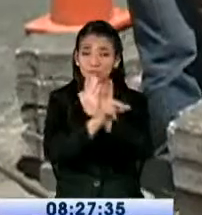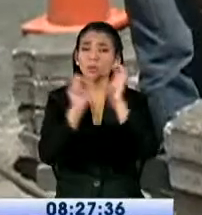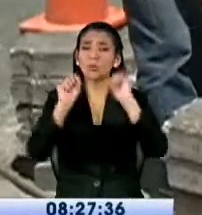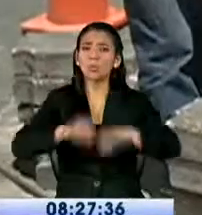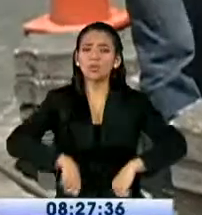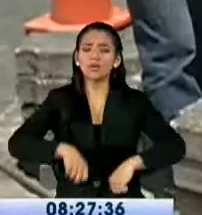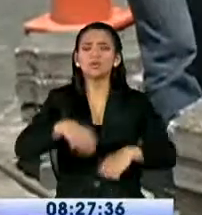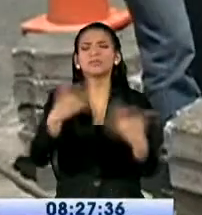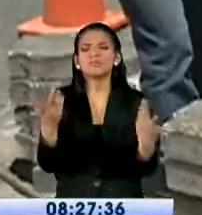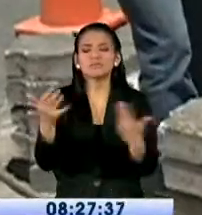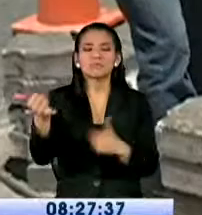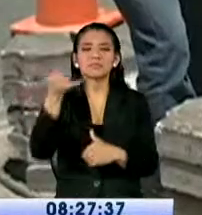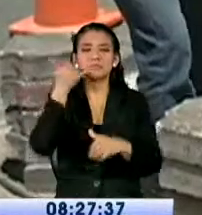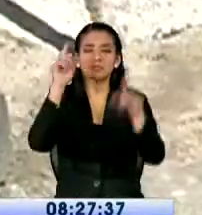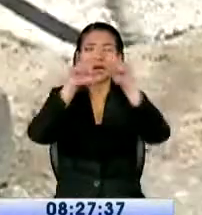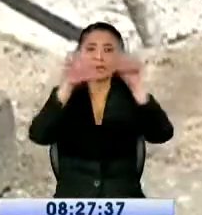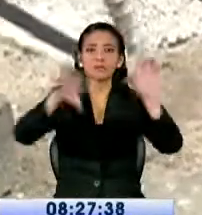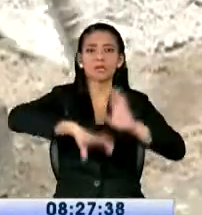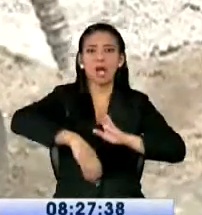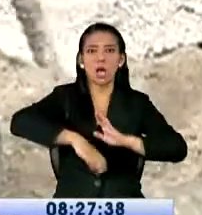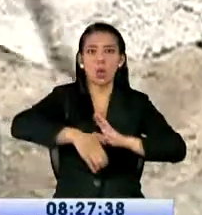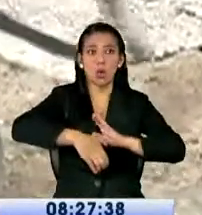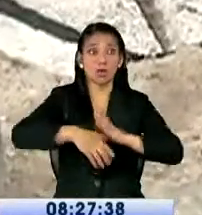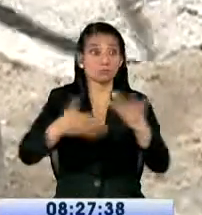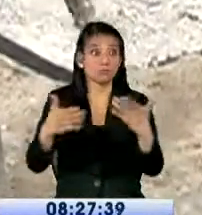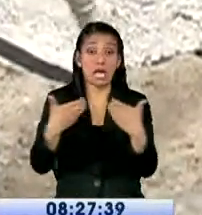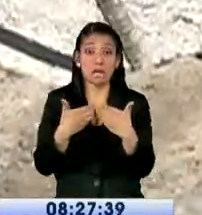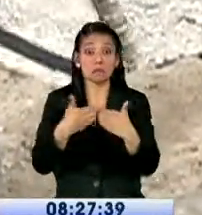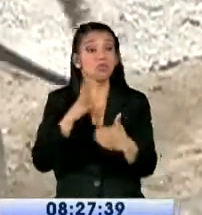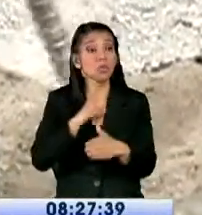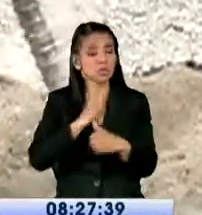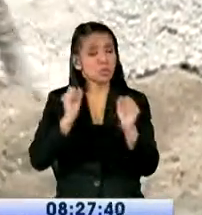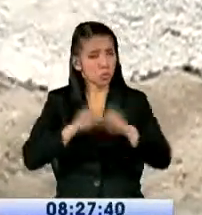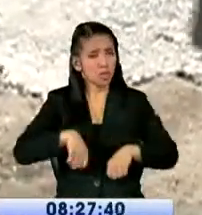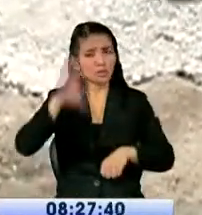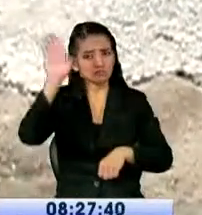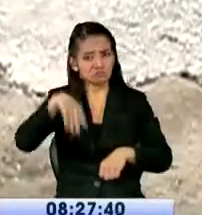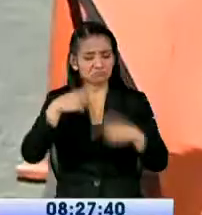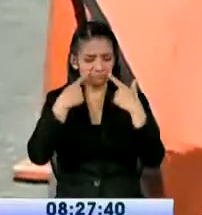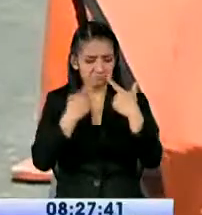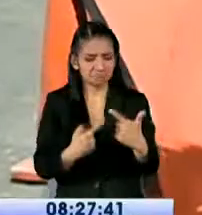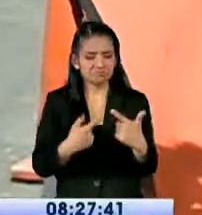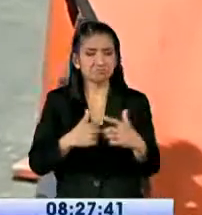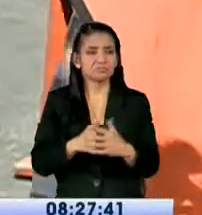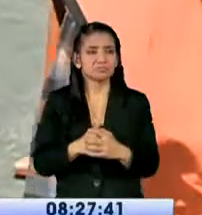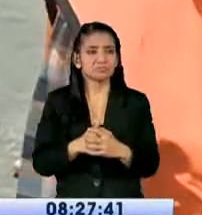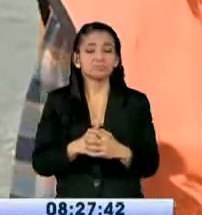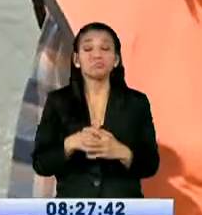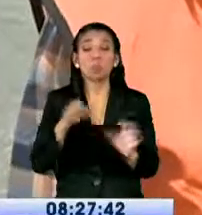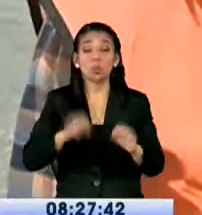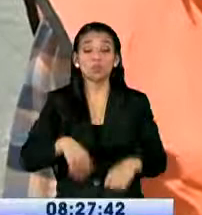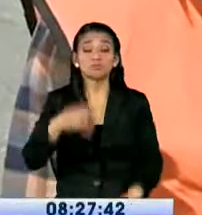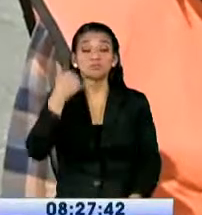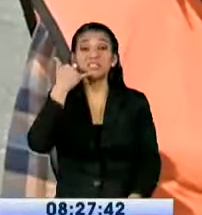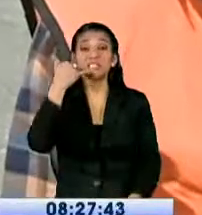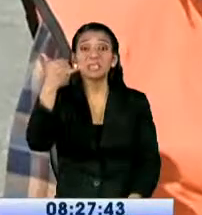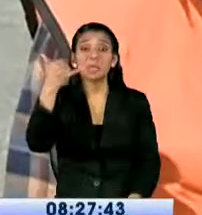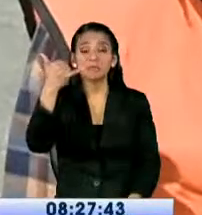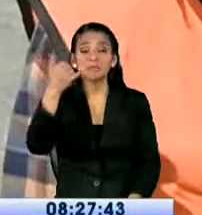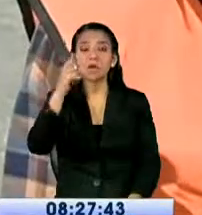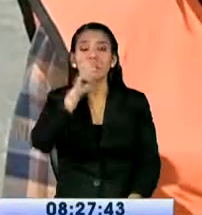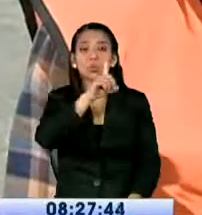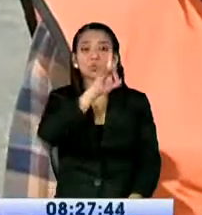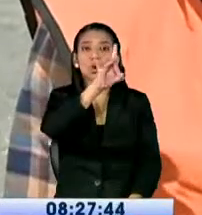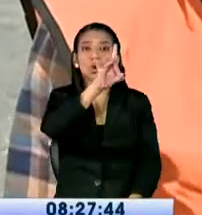hacer marcando los números de la empresa de agua potable para que un equipo técnico acuda a verificar el daño. Pueden llamar a la central de radio